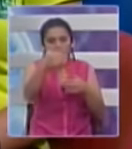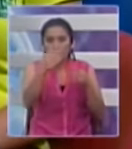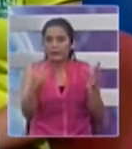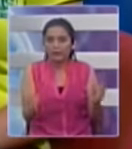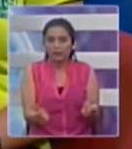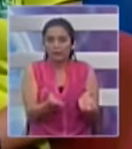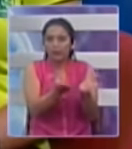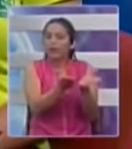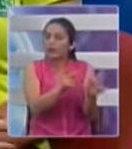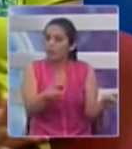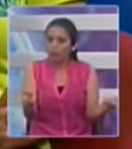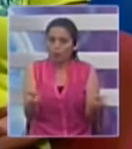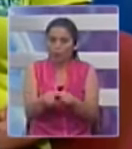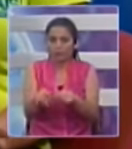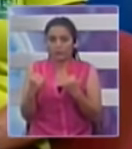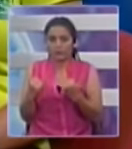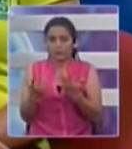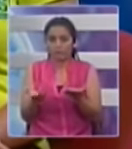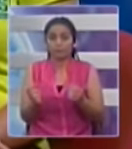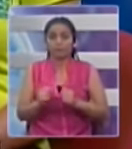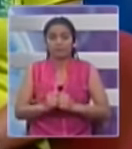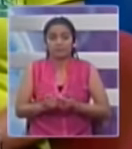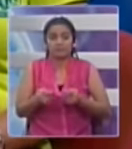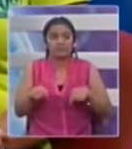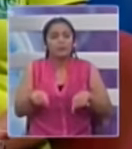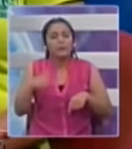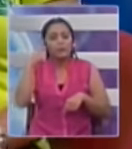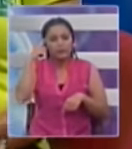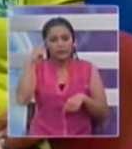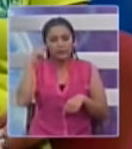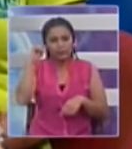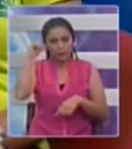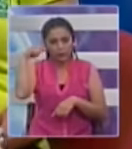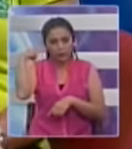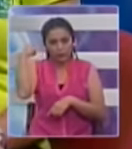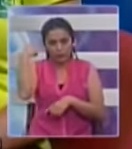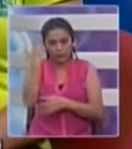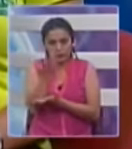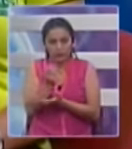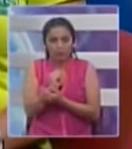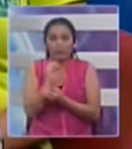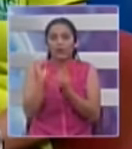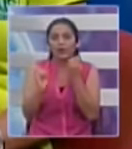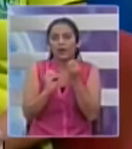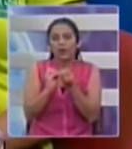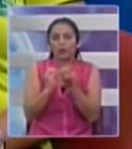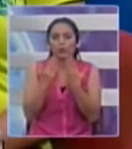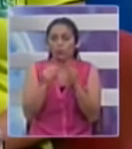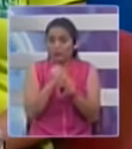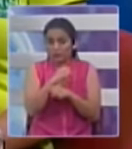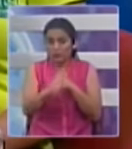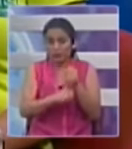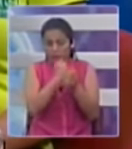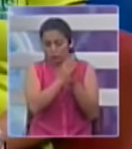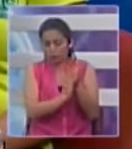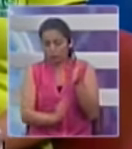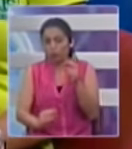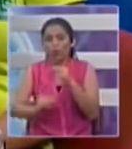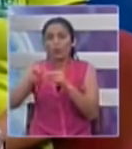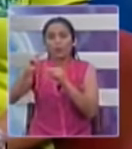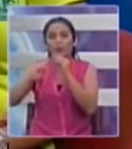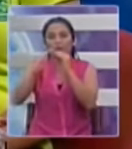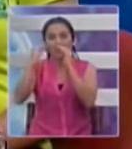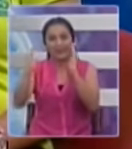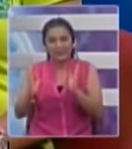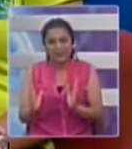gobierno de la Revolución Ciudadana en todos estos años ha venido haciendo viviendas, pero en el último periodo, dado el tema